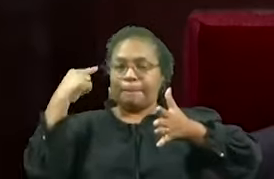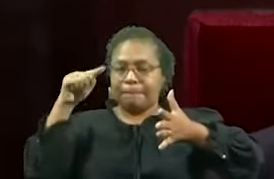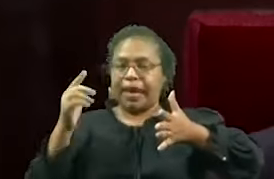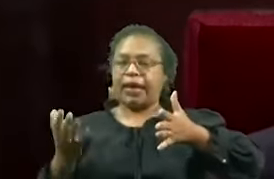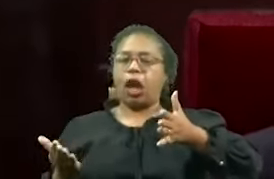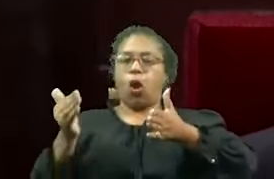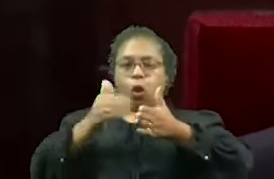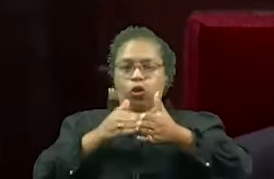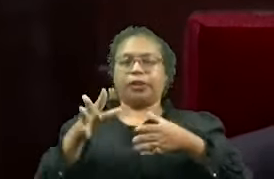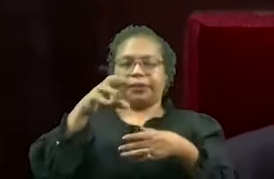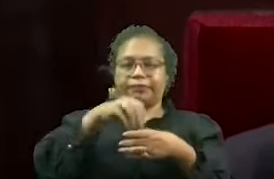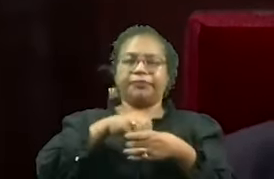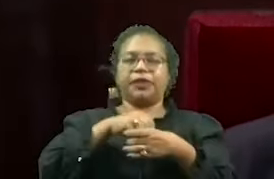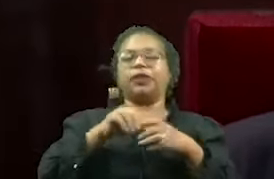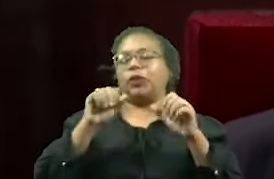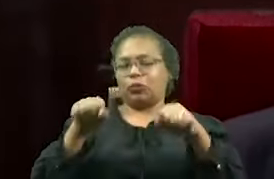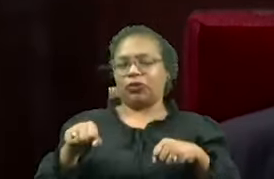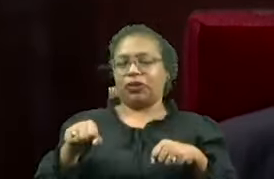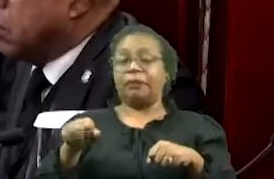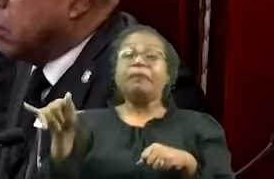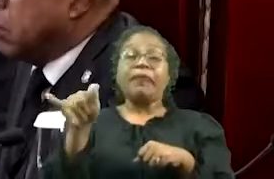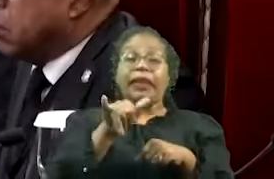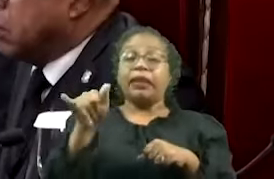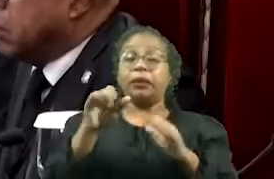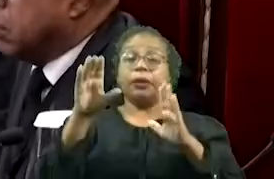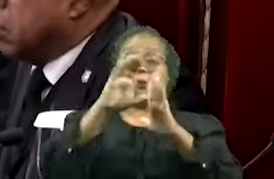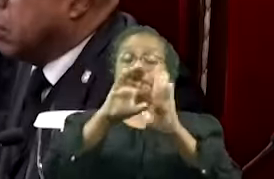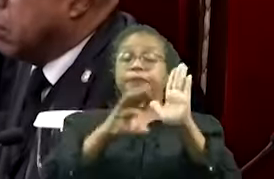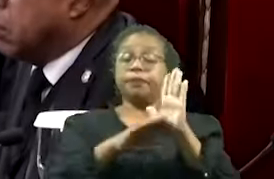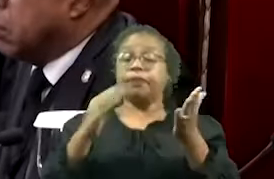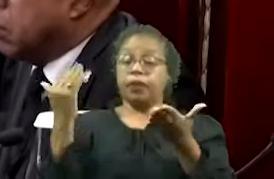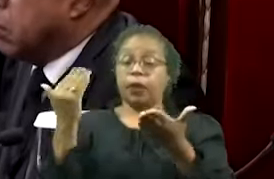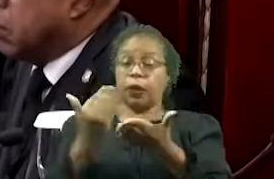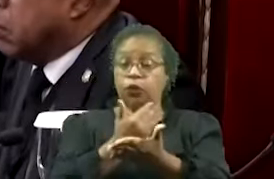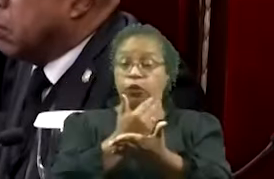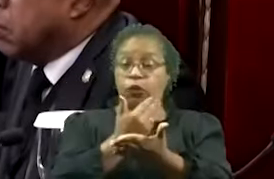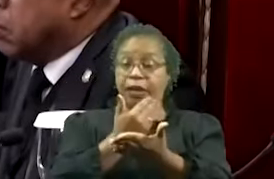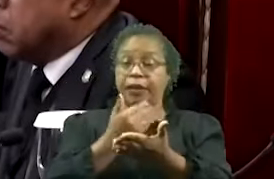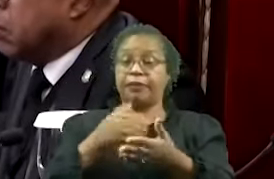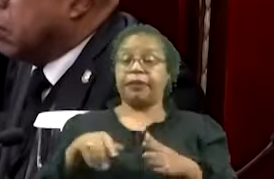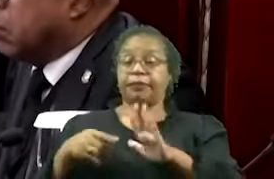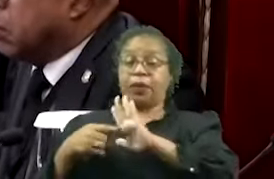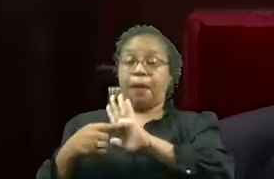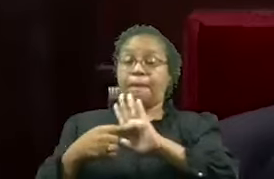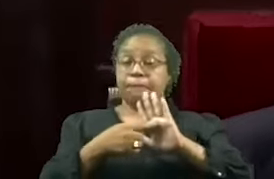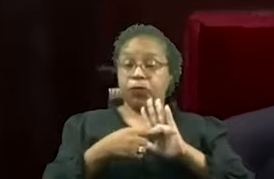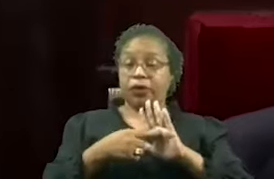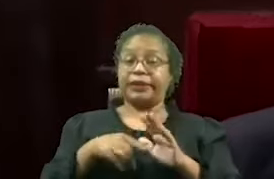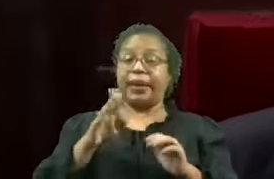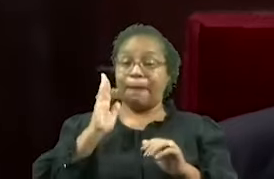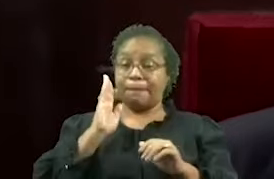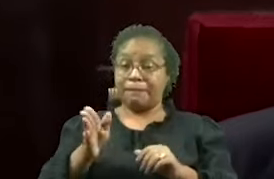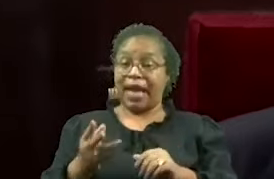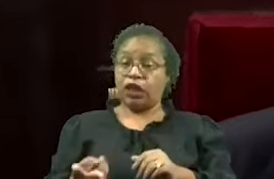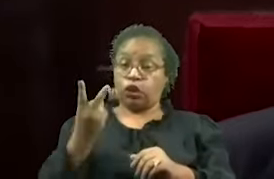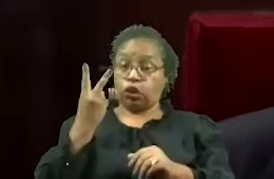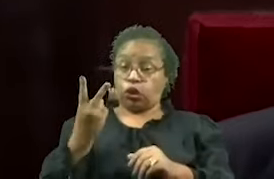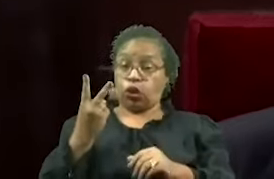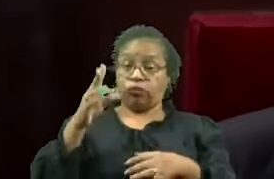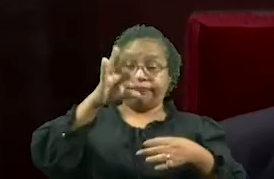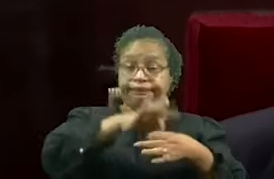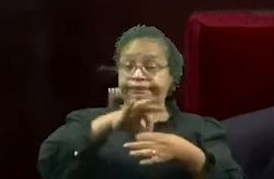disposiciones relativas a la unificación de las elecciones a partir del 20 de 2032 y la reducción de la cantidad